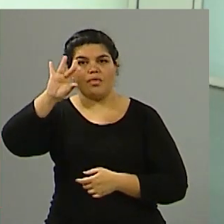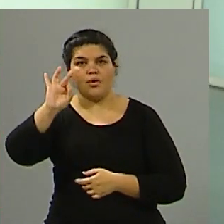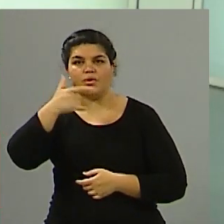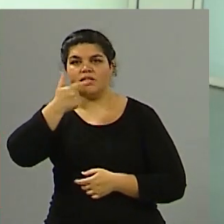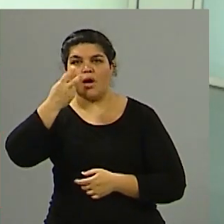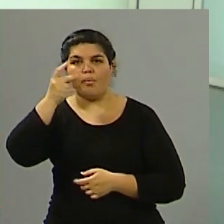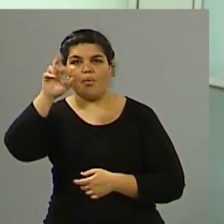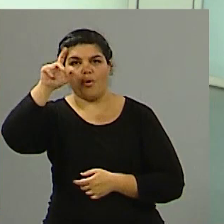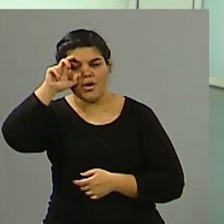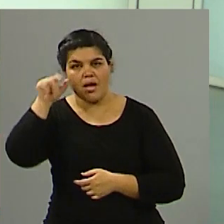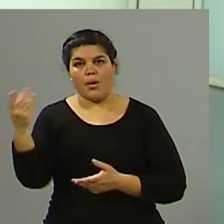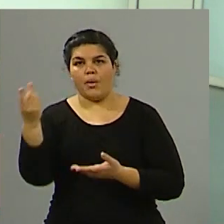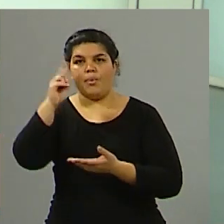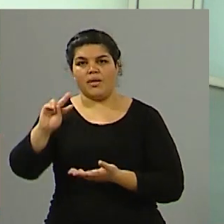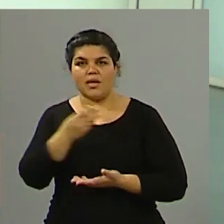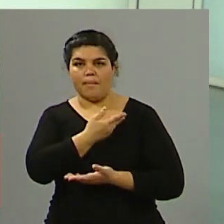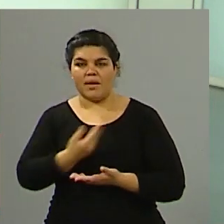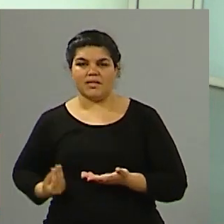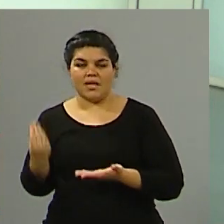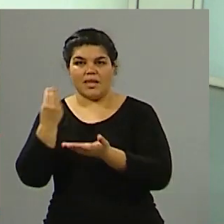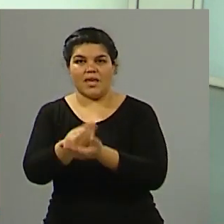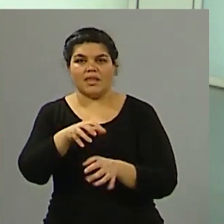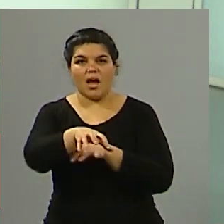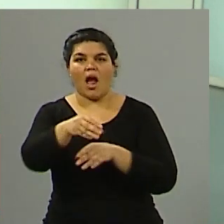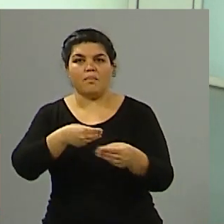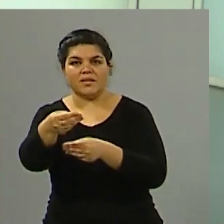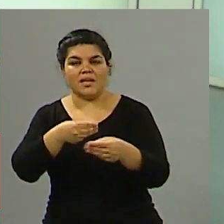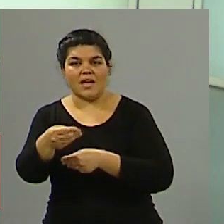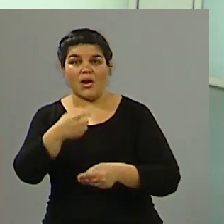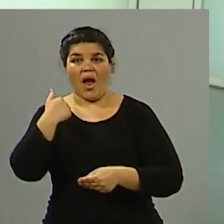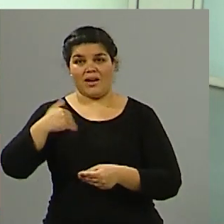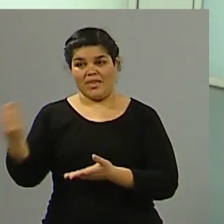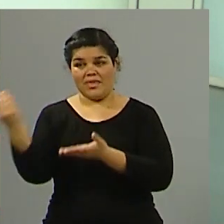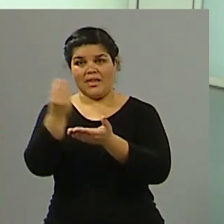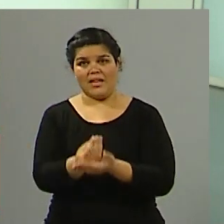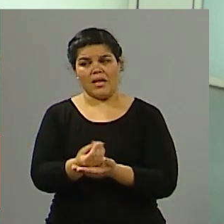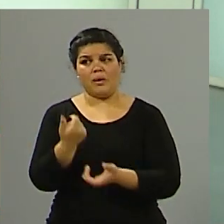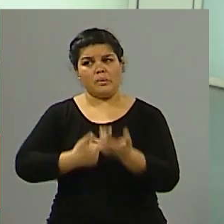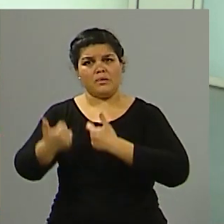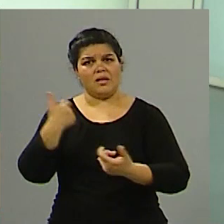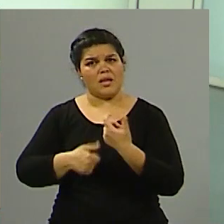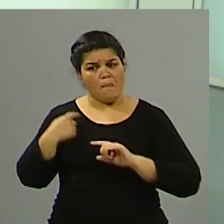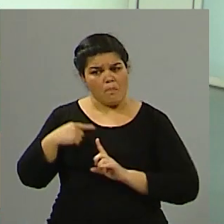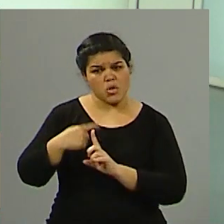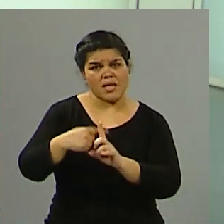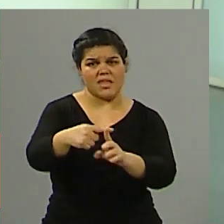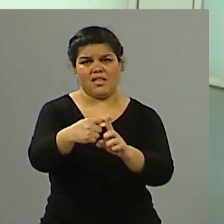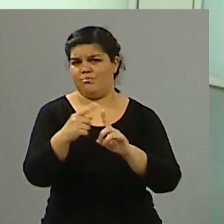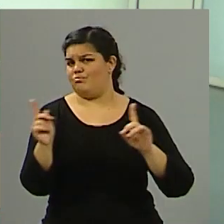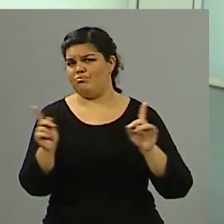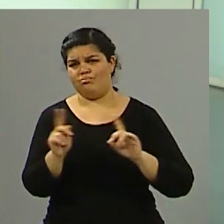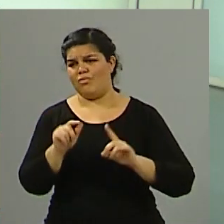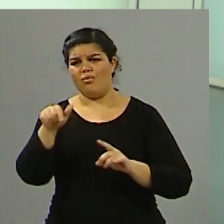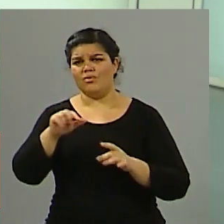Confederación General de Almaceneros en la República Argentina, dándonos ese panorama. No es muy positivo lo que ellos están atravesando